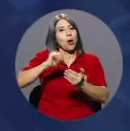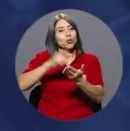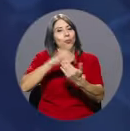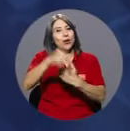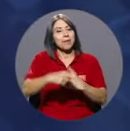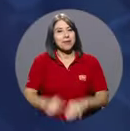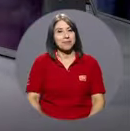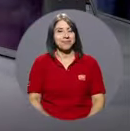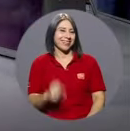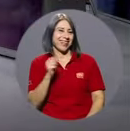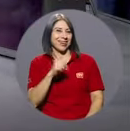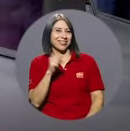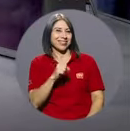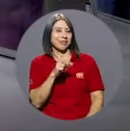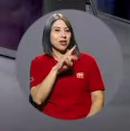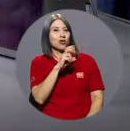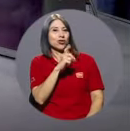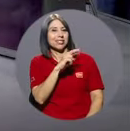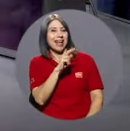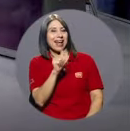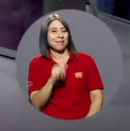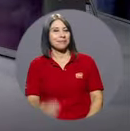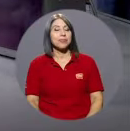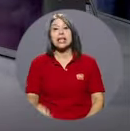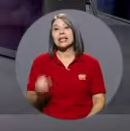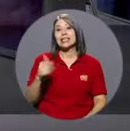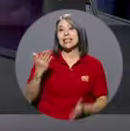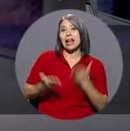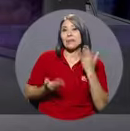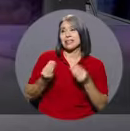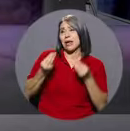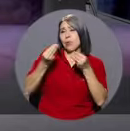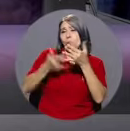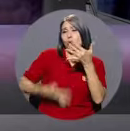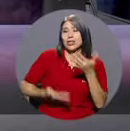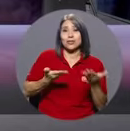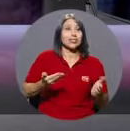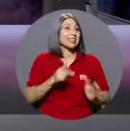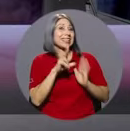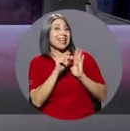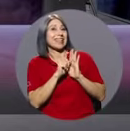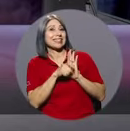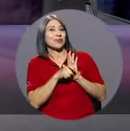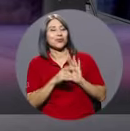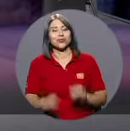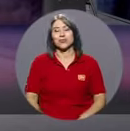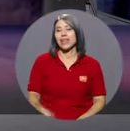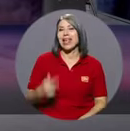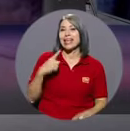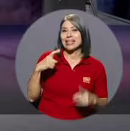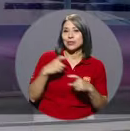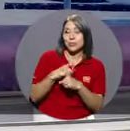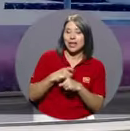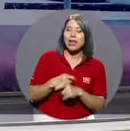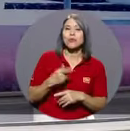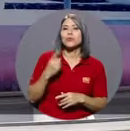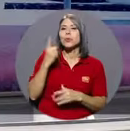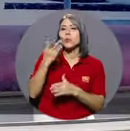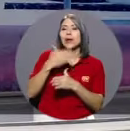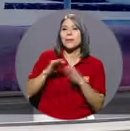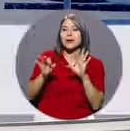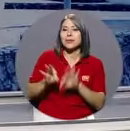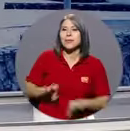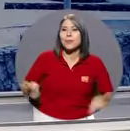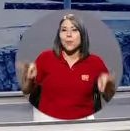programa podríamos ver. Claro que sí, Roxana. Tal vez para, porque hay muchísimas cosas, ¿verdad? Yo creo que es complicado. Tal vez